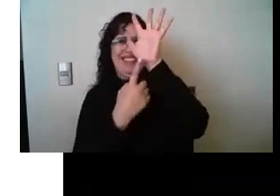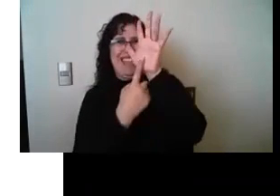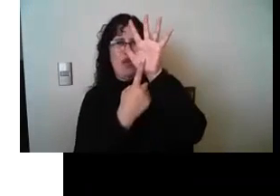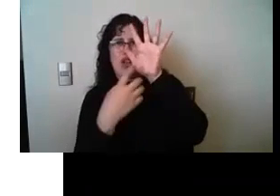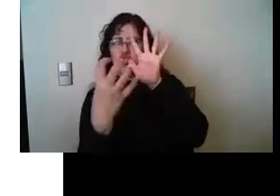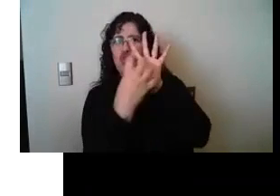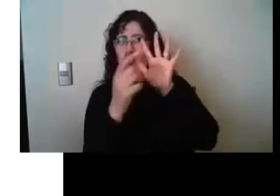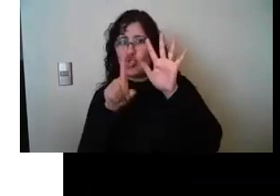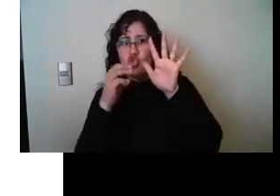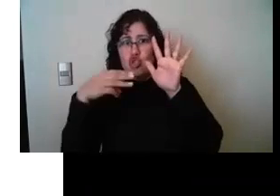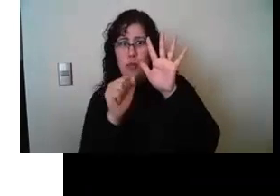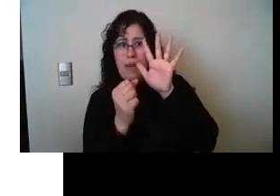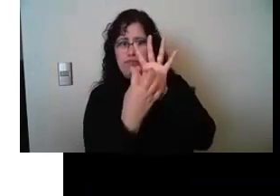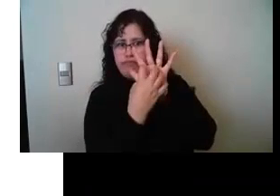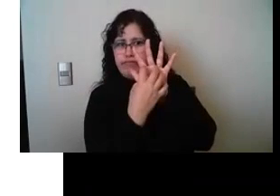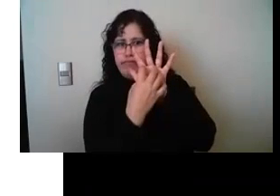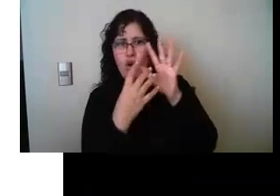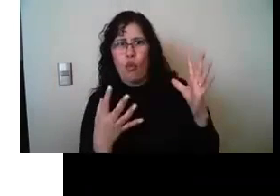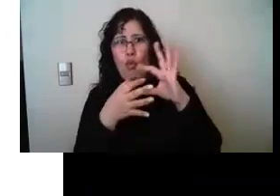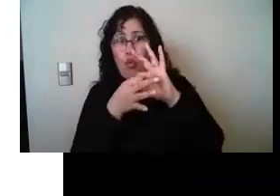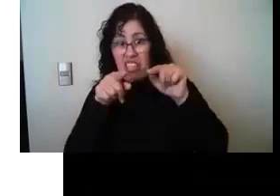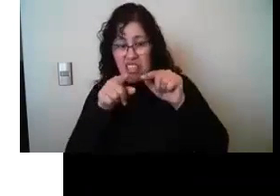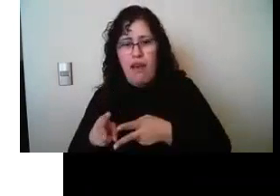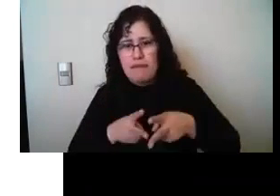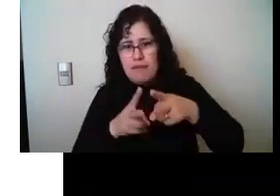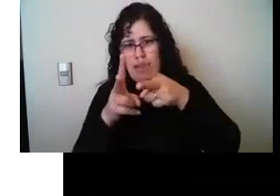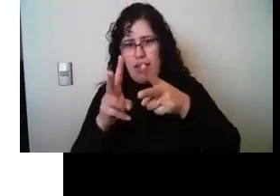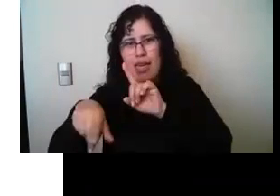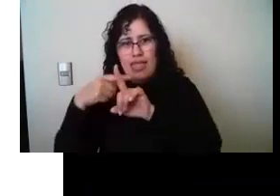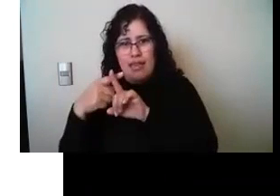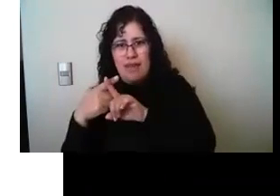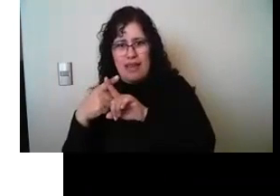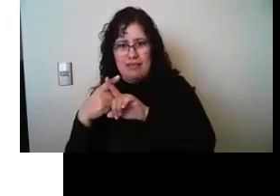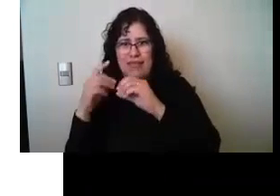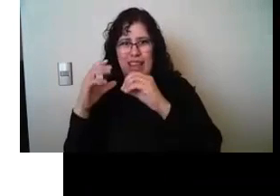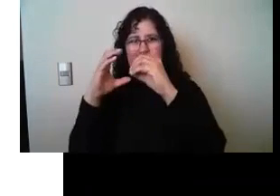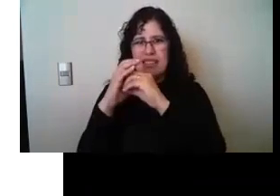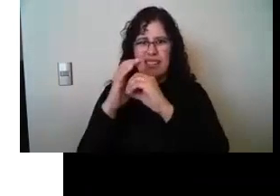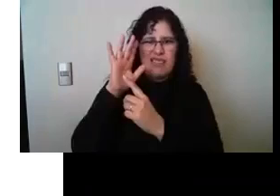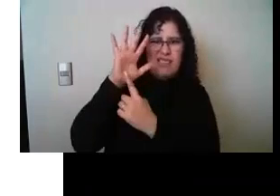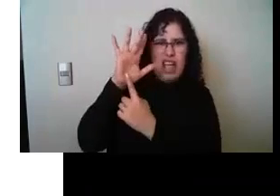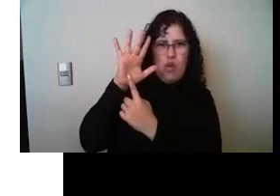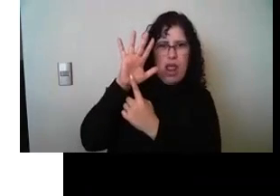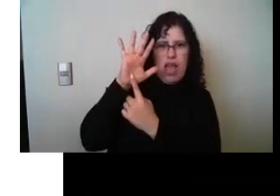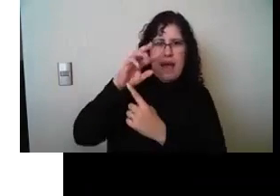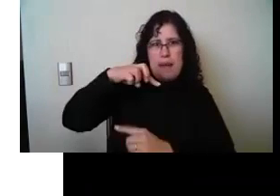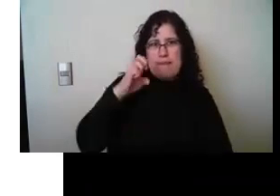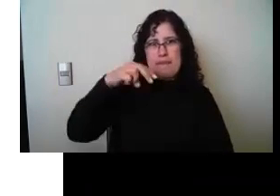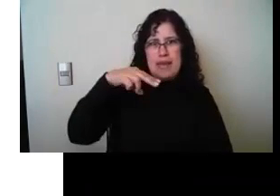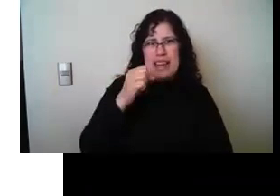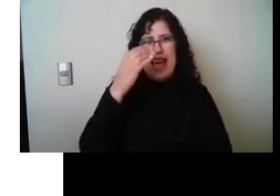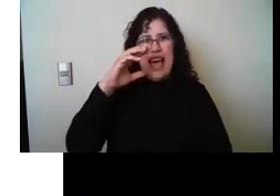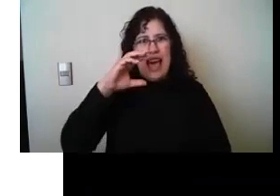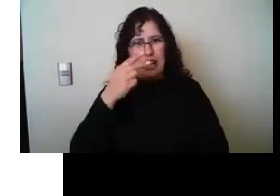vía. Tenemos la célula en el penacho y las células vitrales como segunda, y